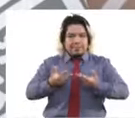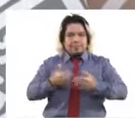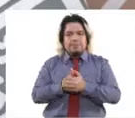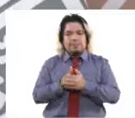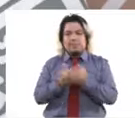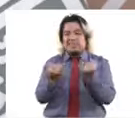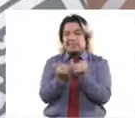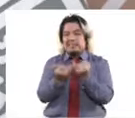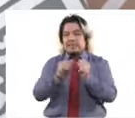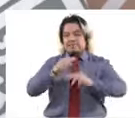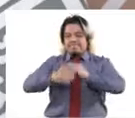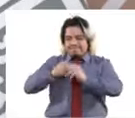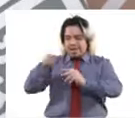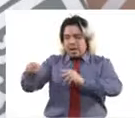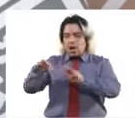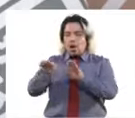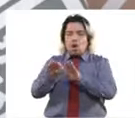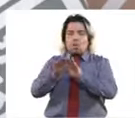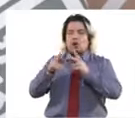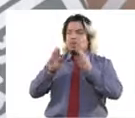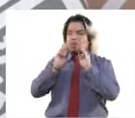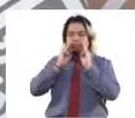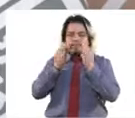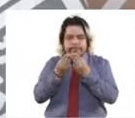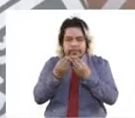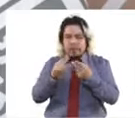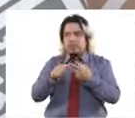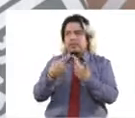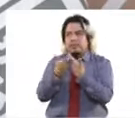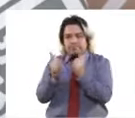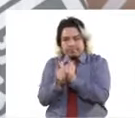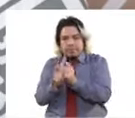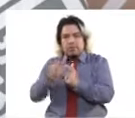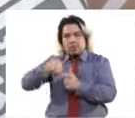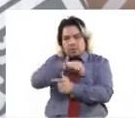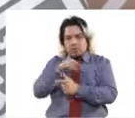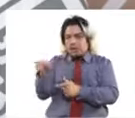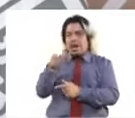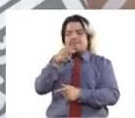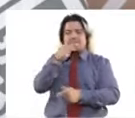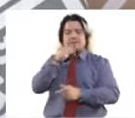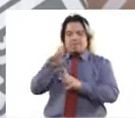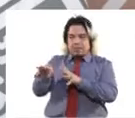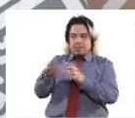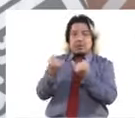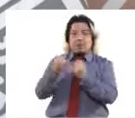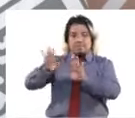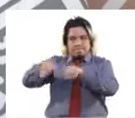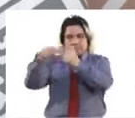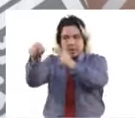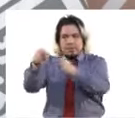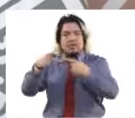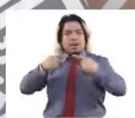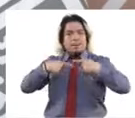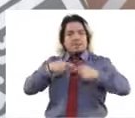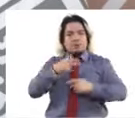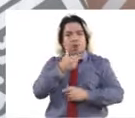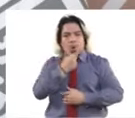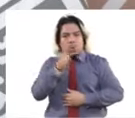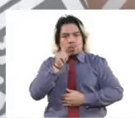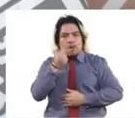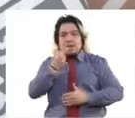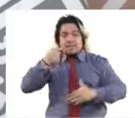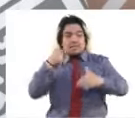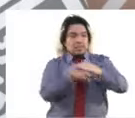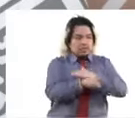el combate a grupos criminales, además del trabajo operativo, ha sido gracias a la confianza de ciudadanos valientes que han denunciado